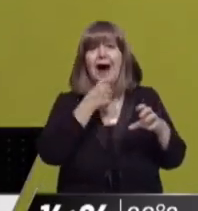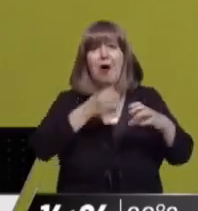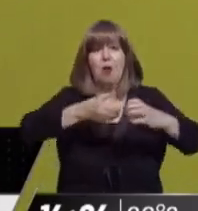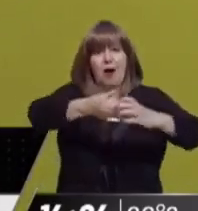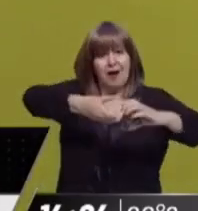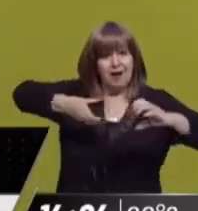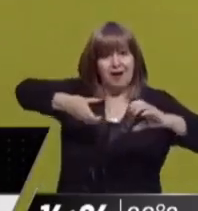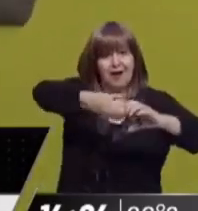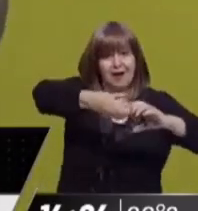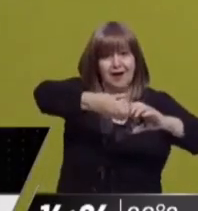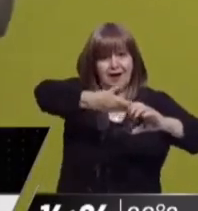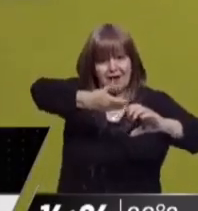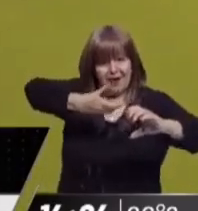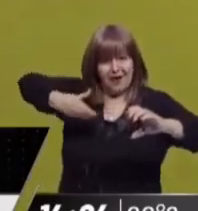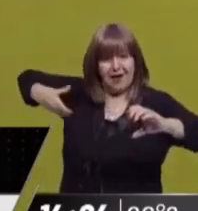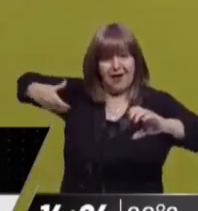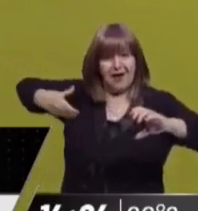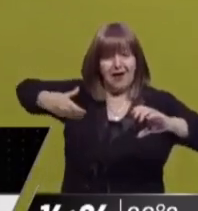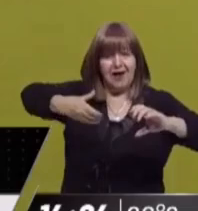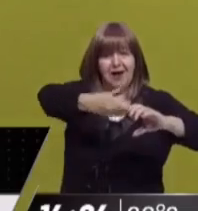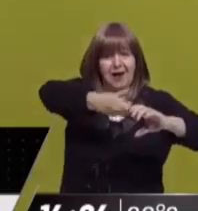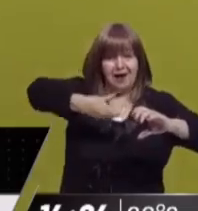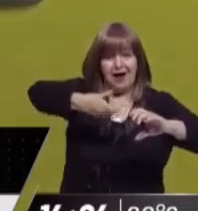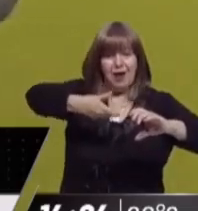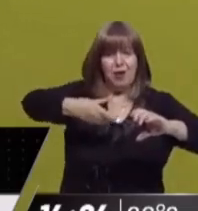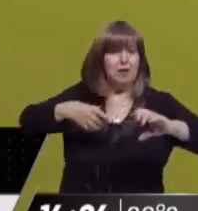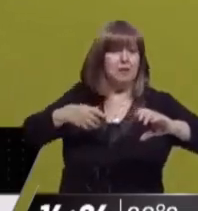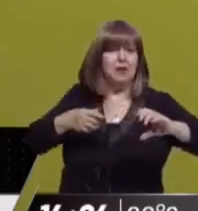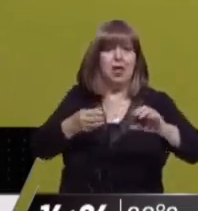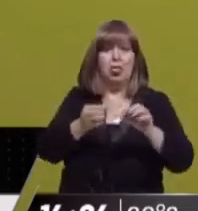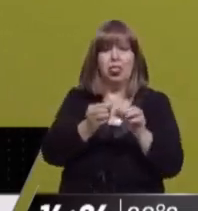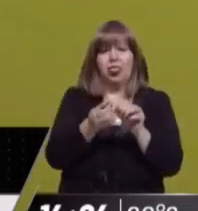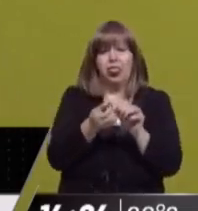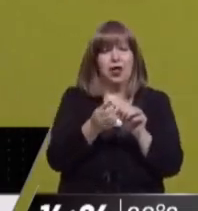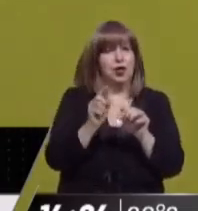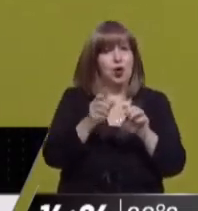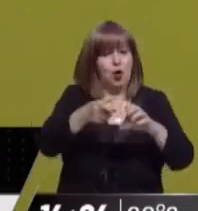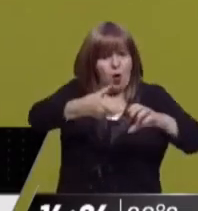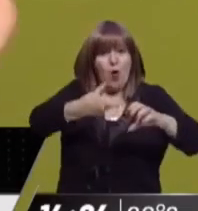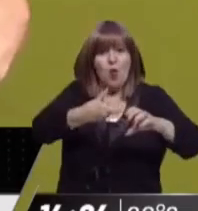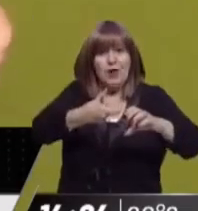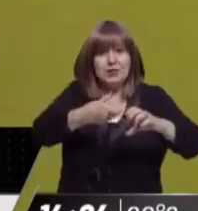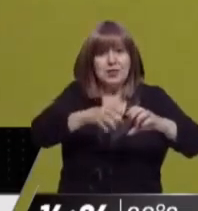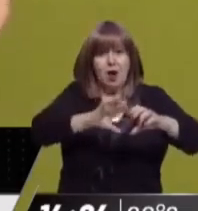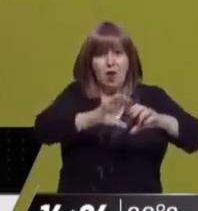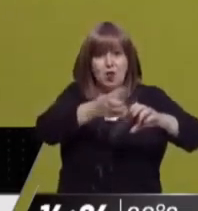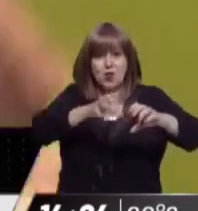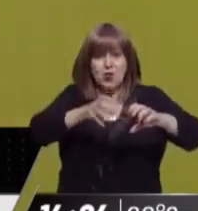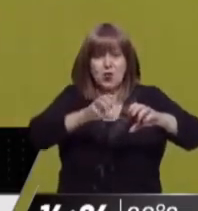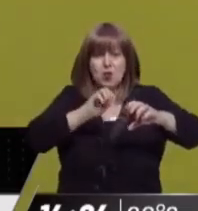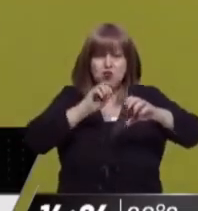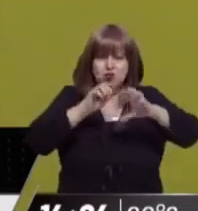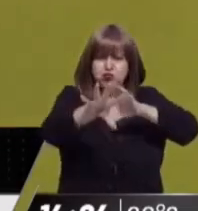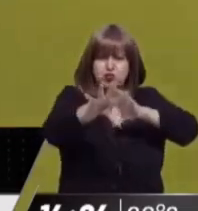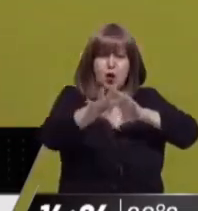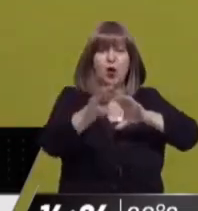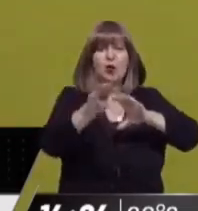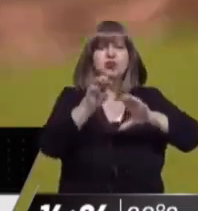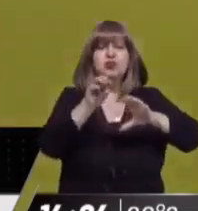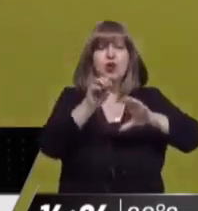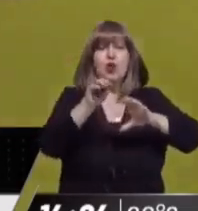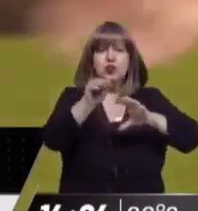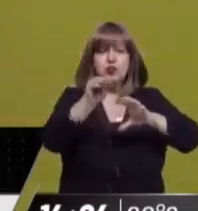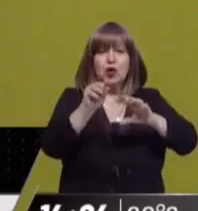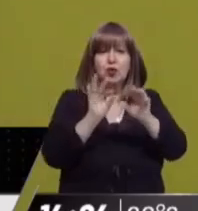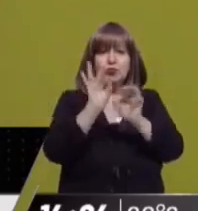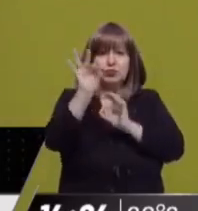trabajar, porque si no tiraríamos agua como una manguera de riego. Esto se regula caudal, se regula distintos tipos de chorros para trabajar.